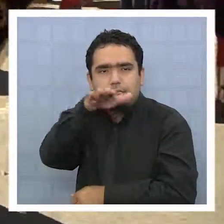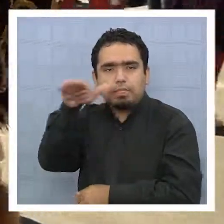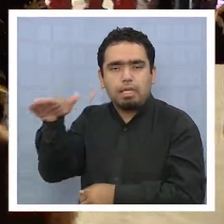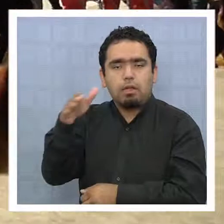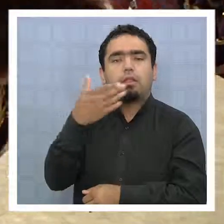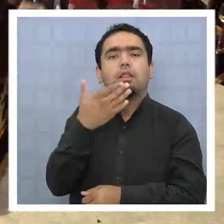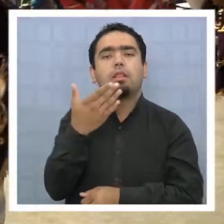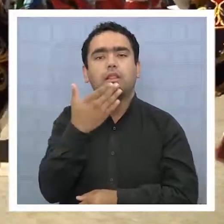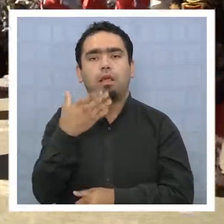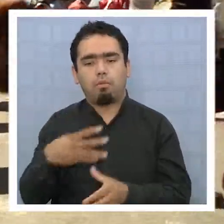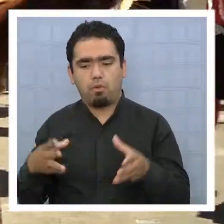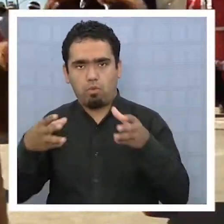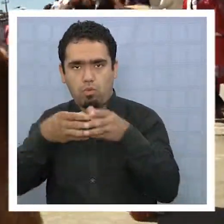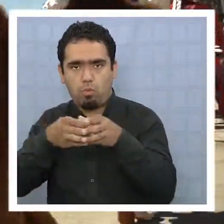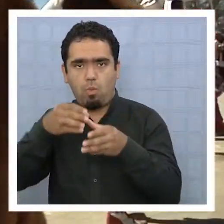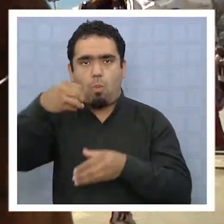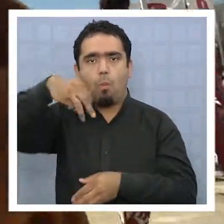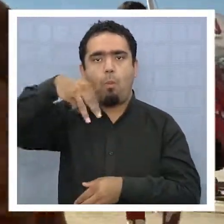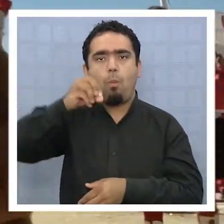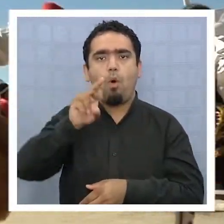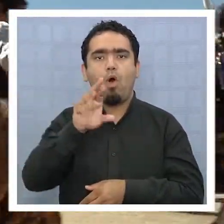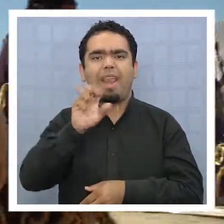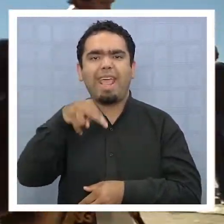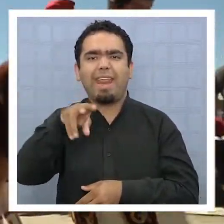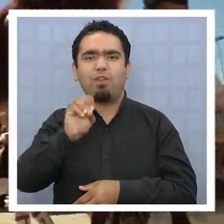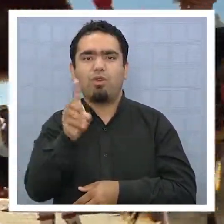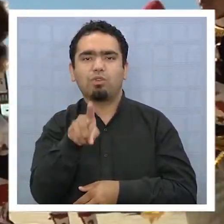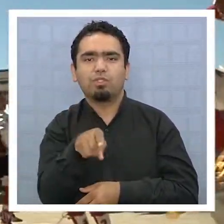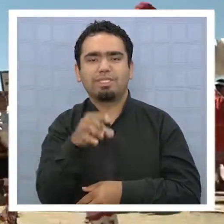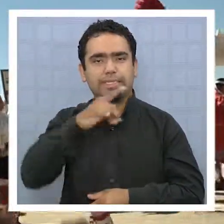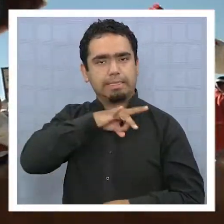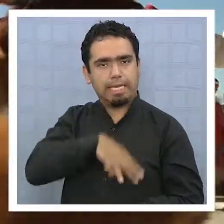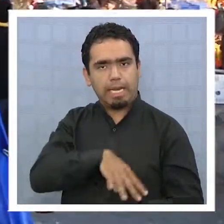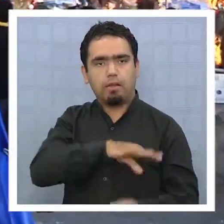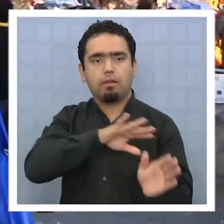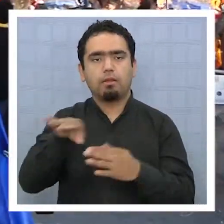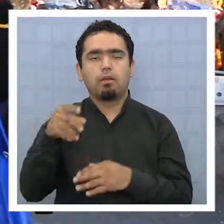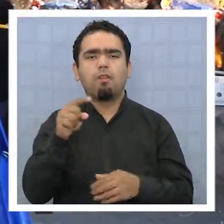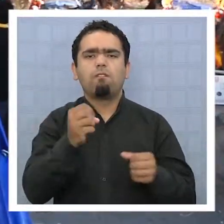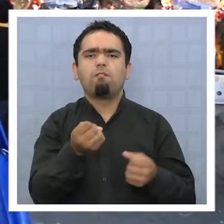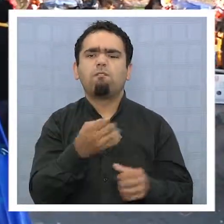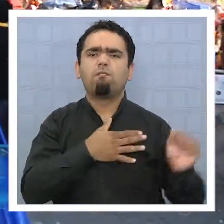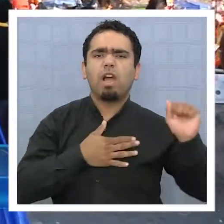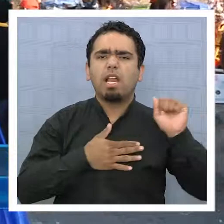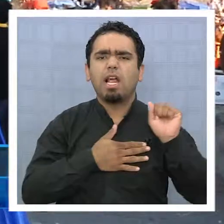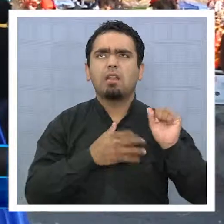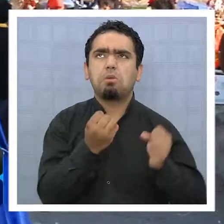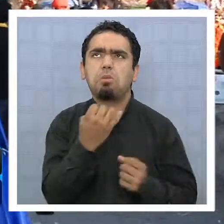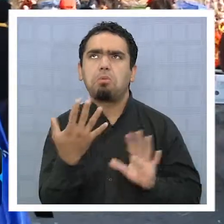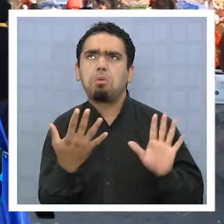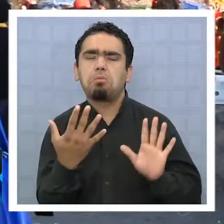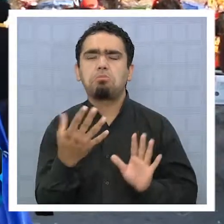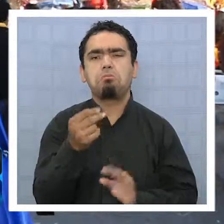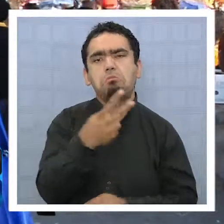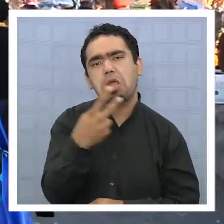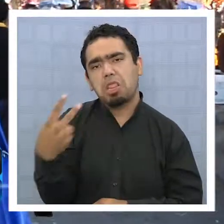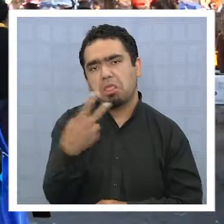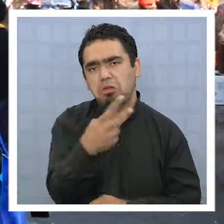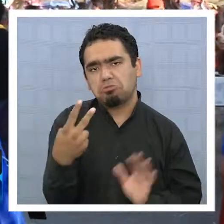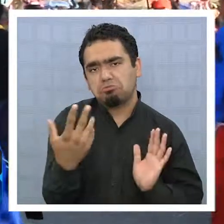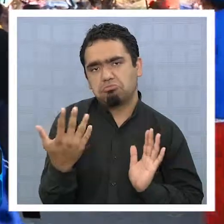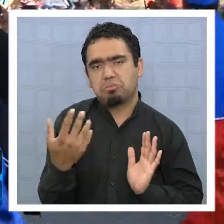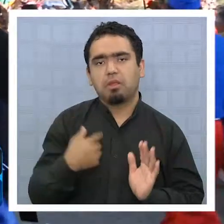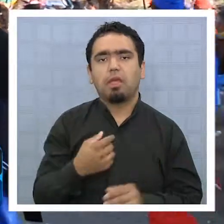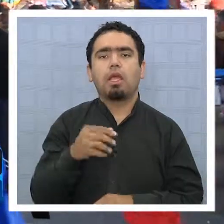la de los morenos chilenos de la ex oficina Alianza. Bailarines son 22 y